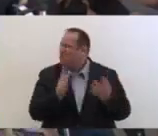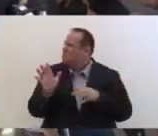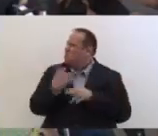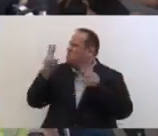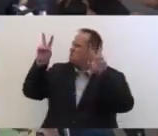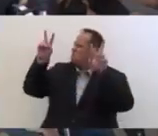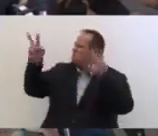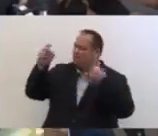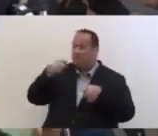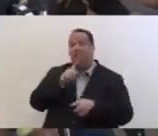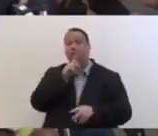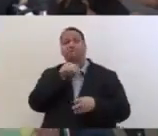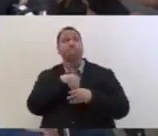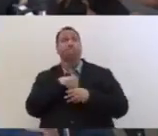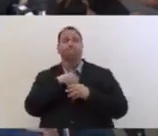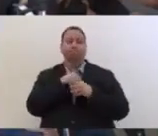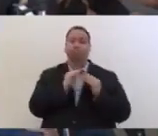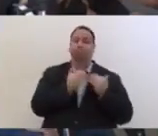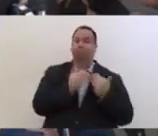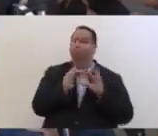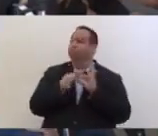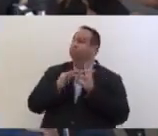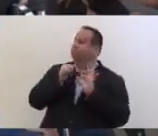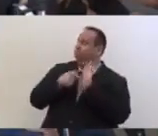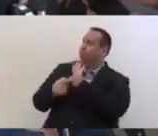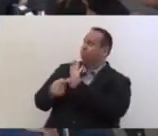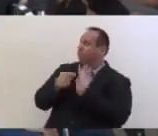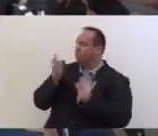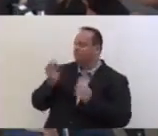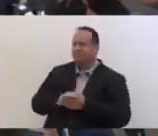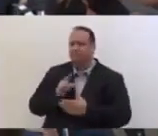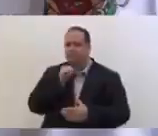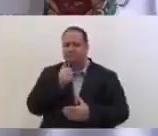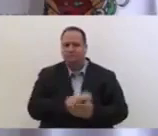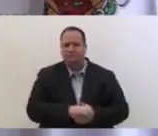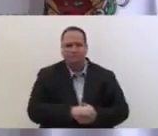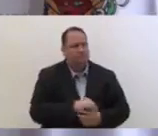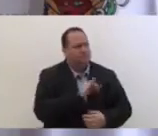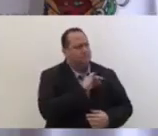con demasiado hermetismo? Sí,